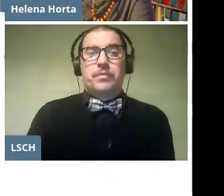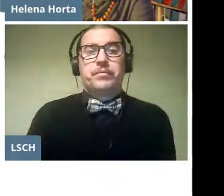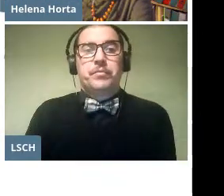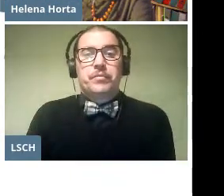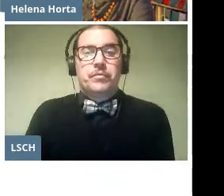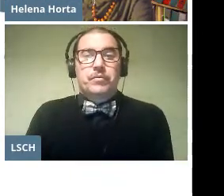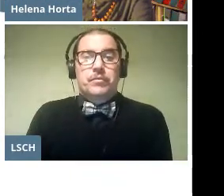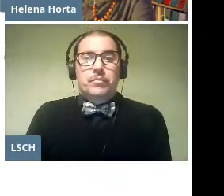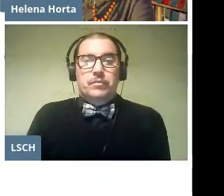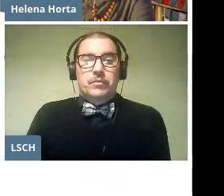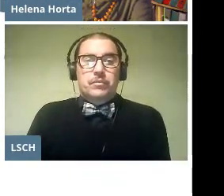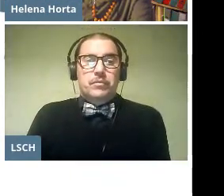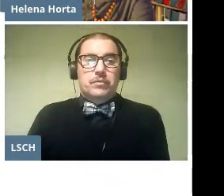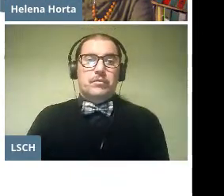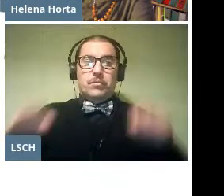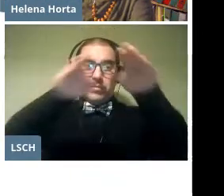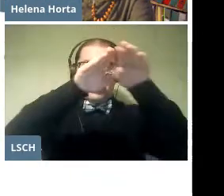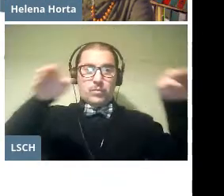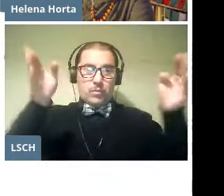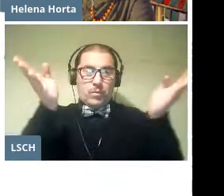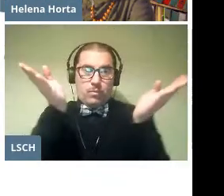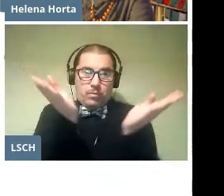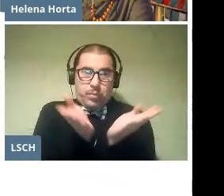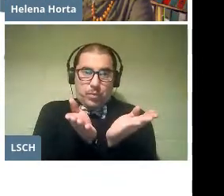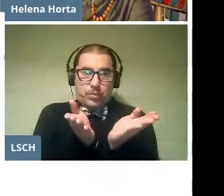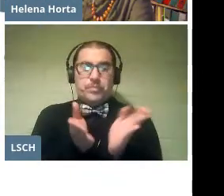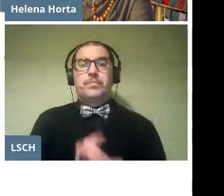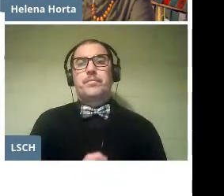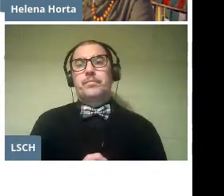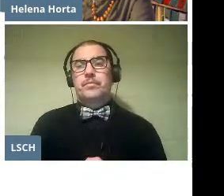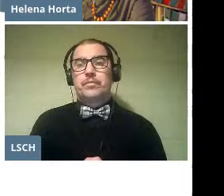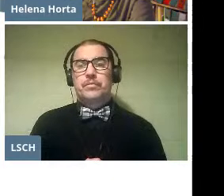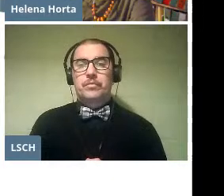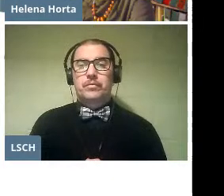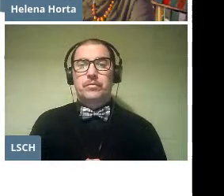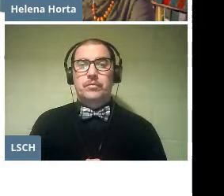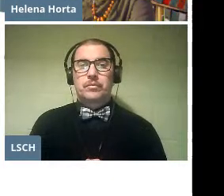surge la túnica trapezoidal. La siguiente, por favor.